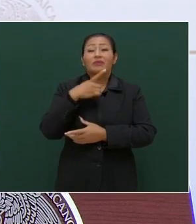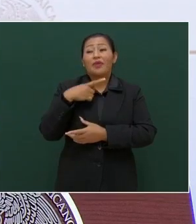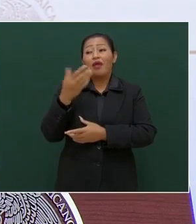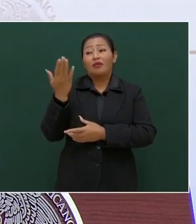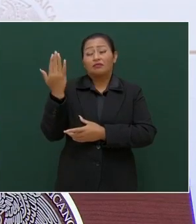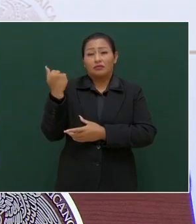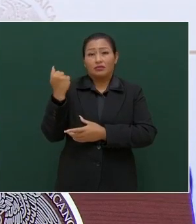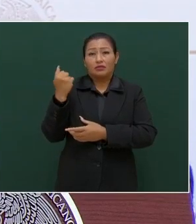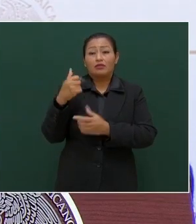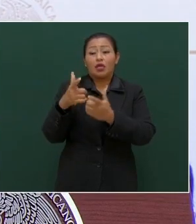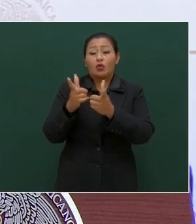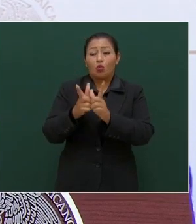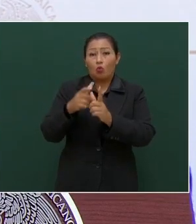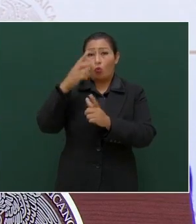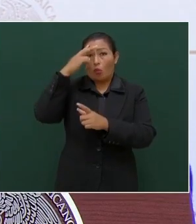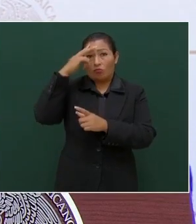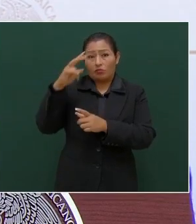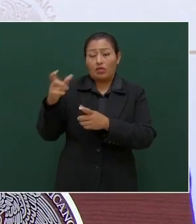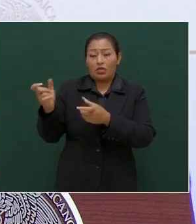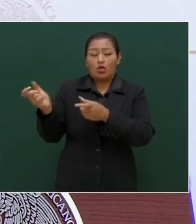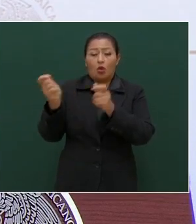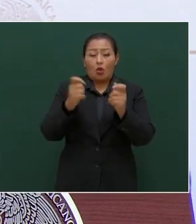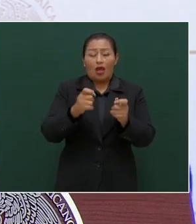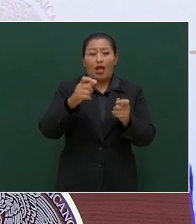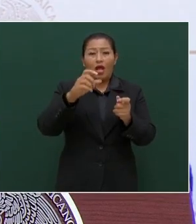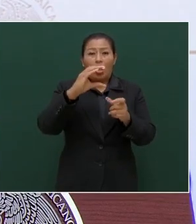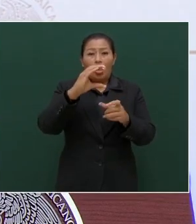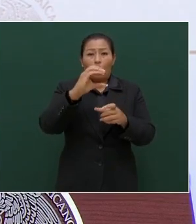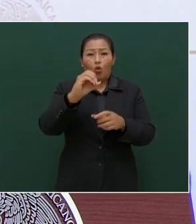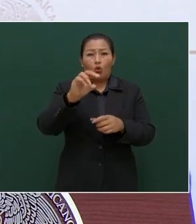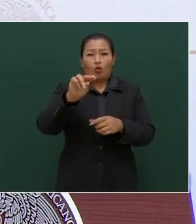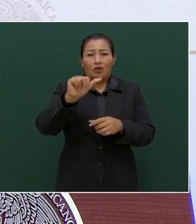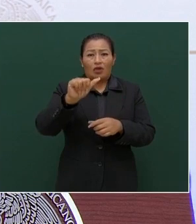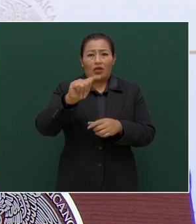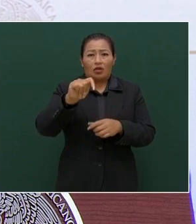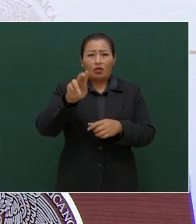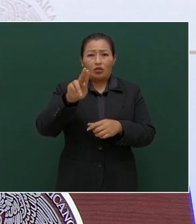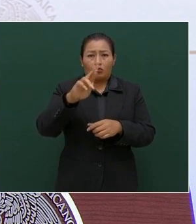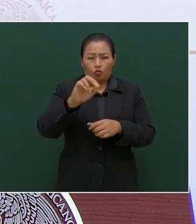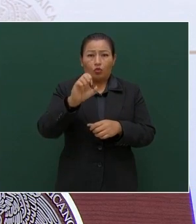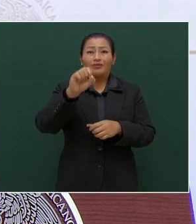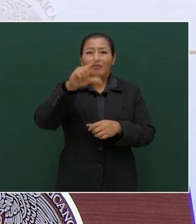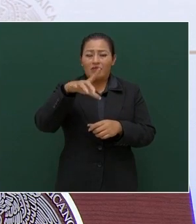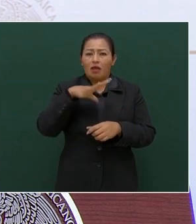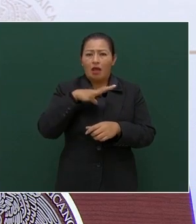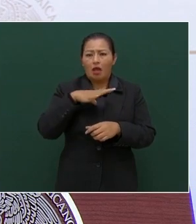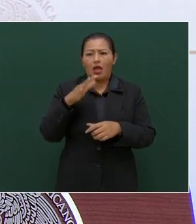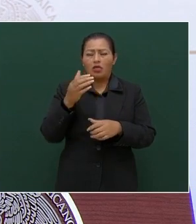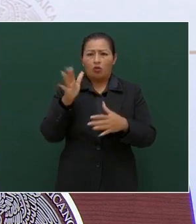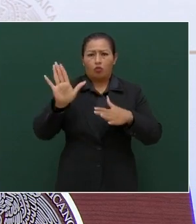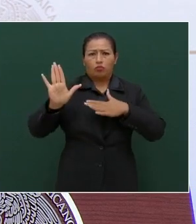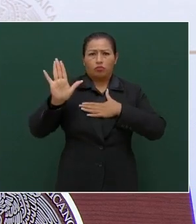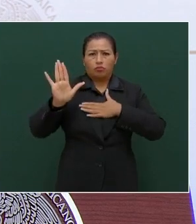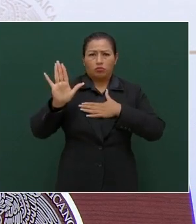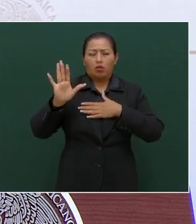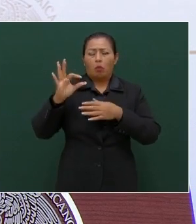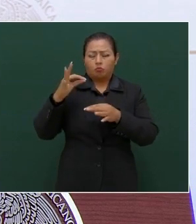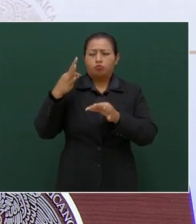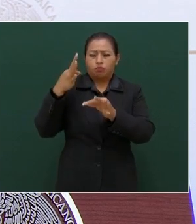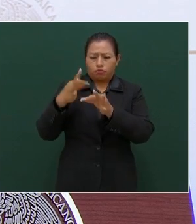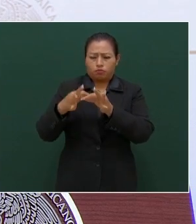parte de Grupo México a Fonatur y que también se está avanzando en otros compromisos que tienen que ver con